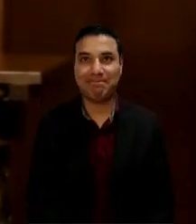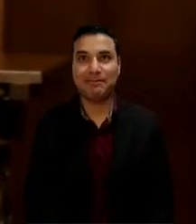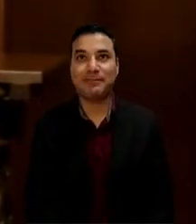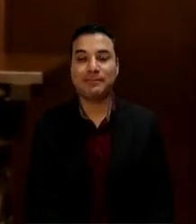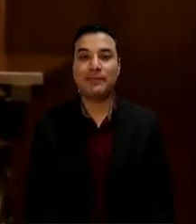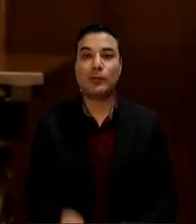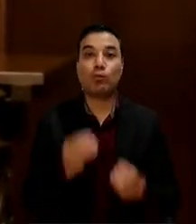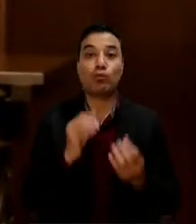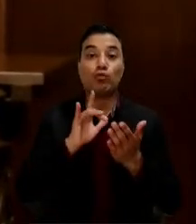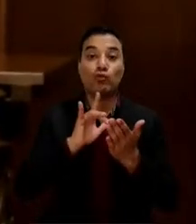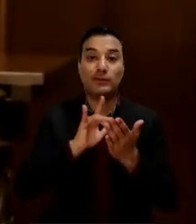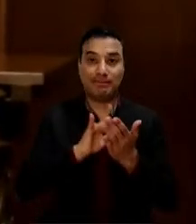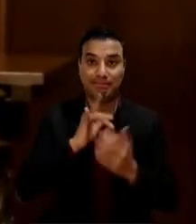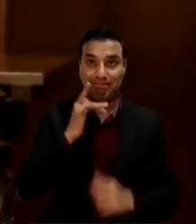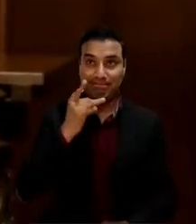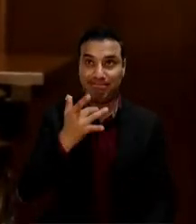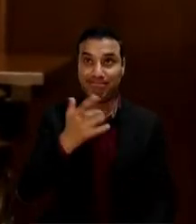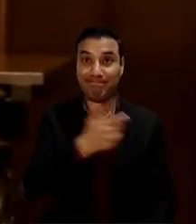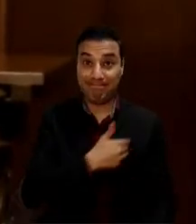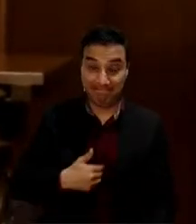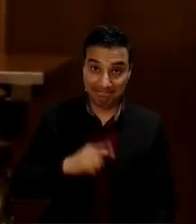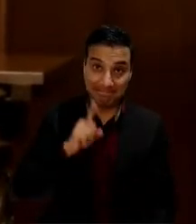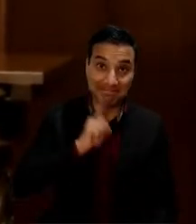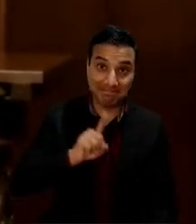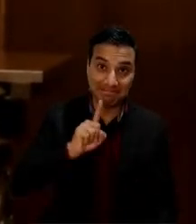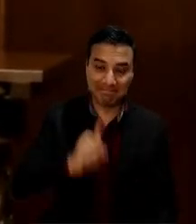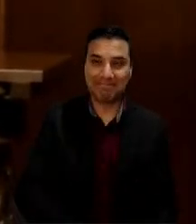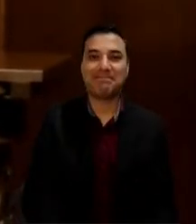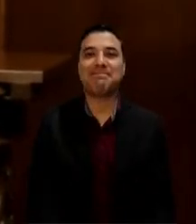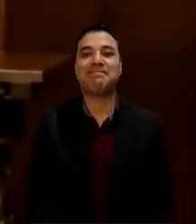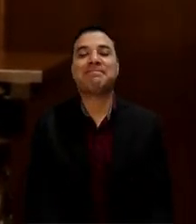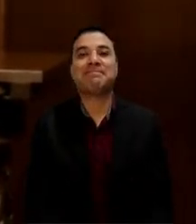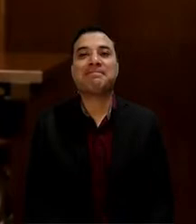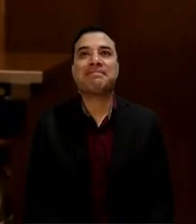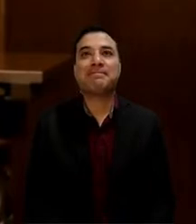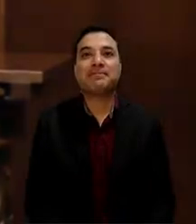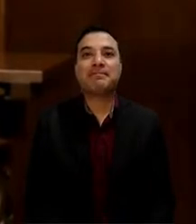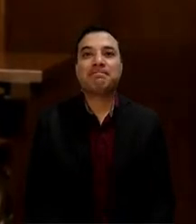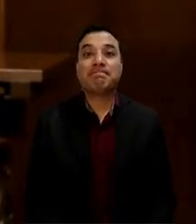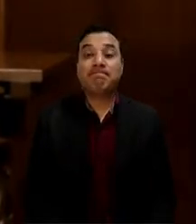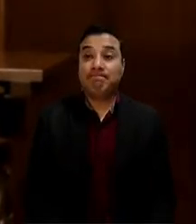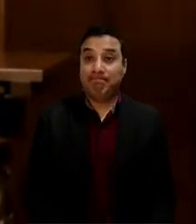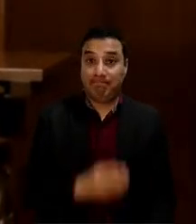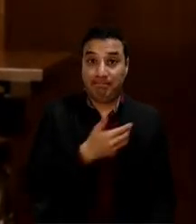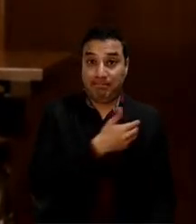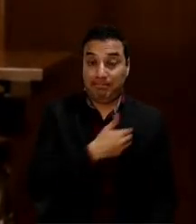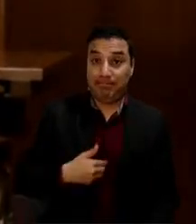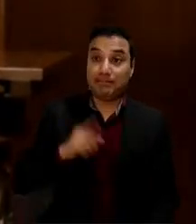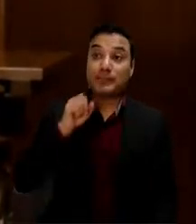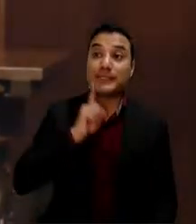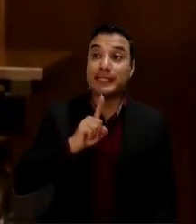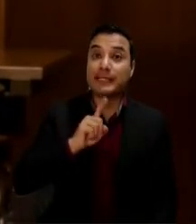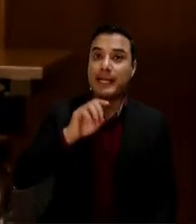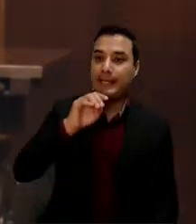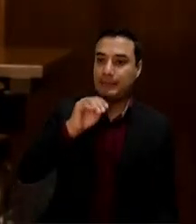Muchas gracias, diputada presidenta. Con su venia, presidenta de la mesa